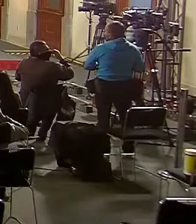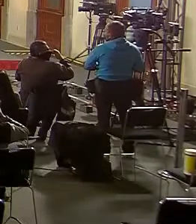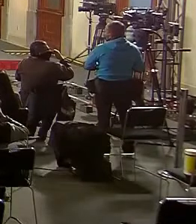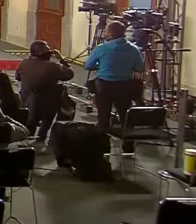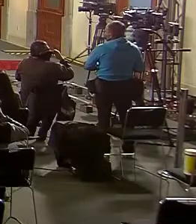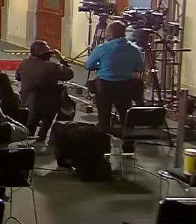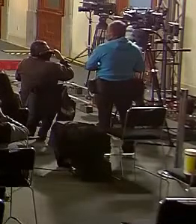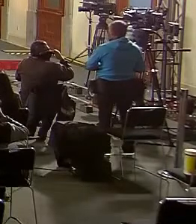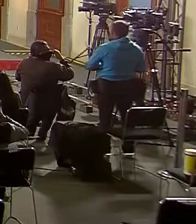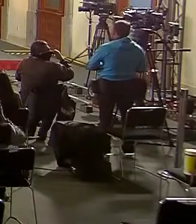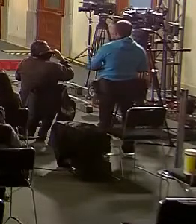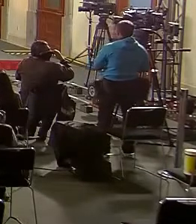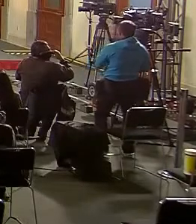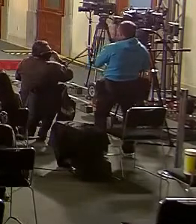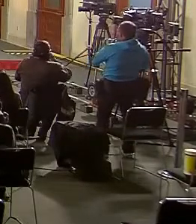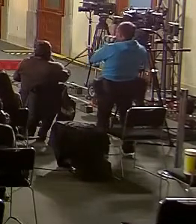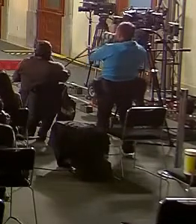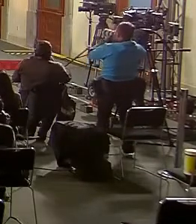¿Qué onda más veces, güey?